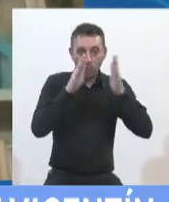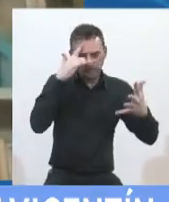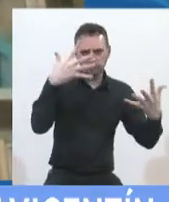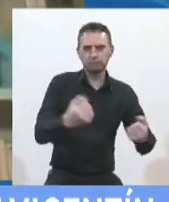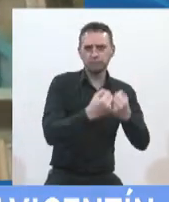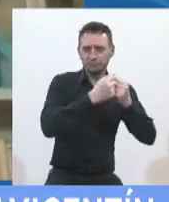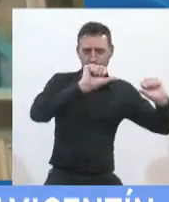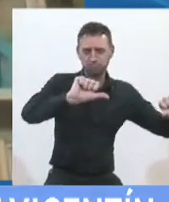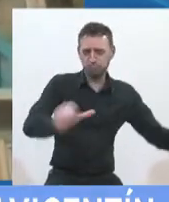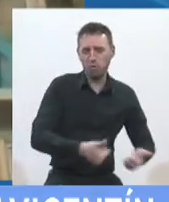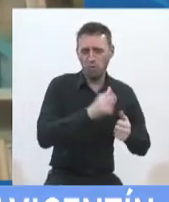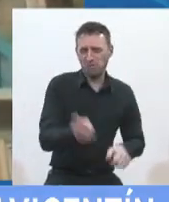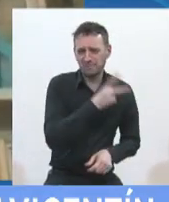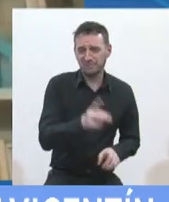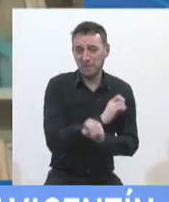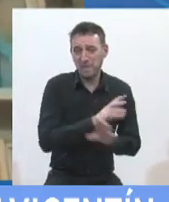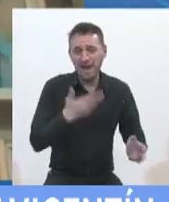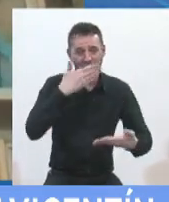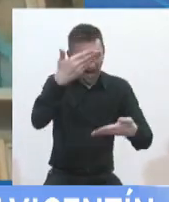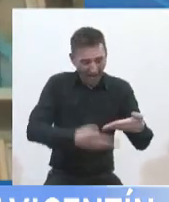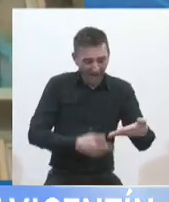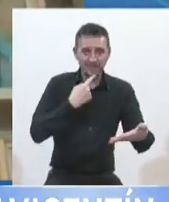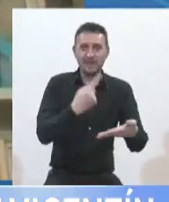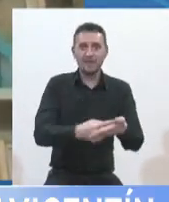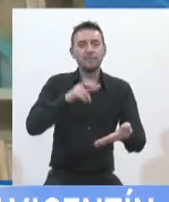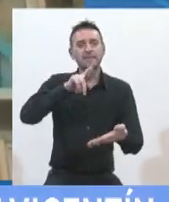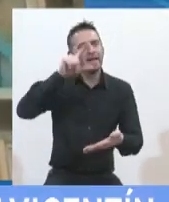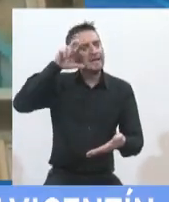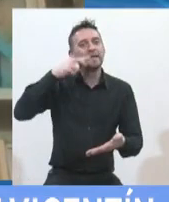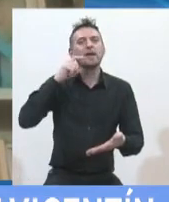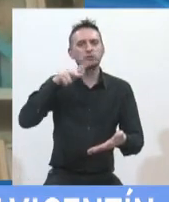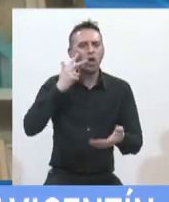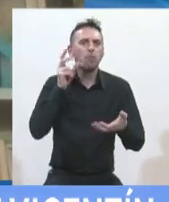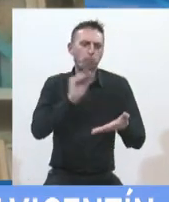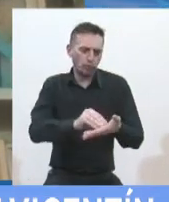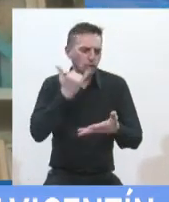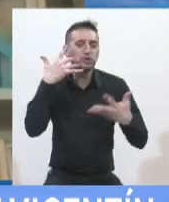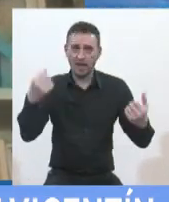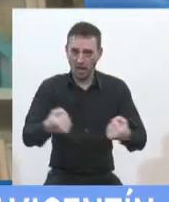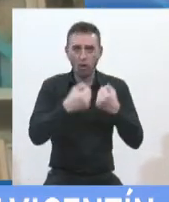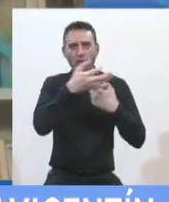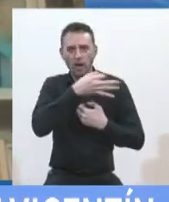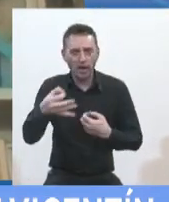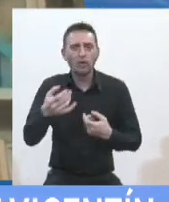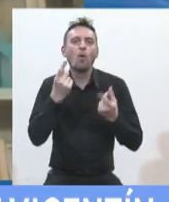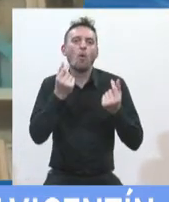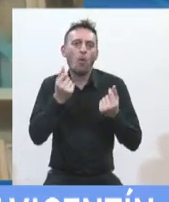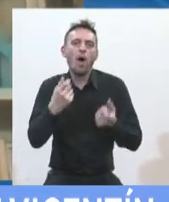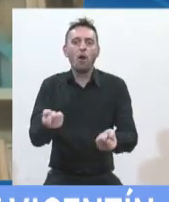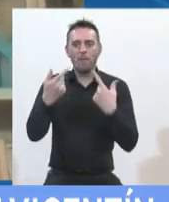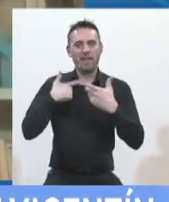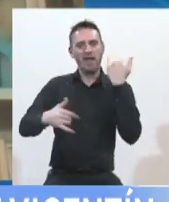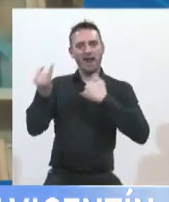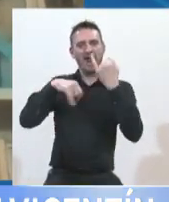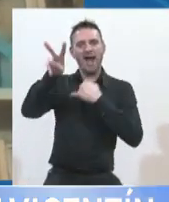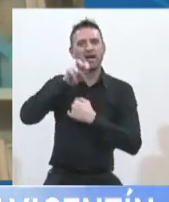acuerdo fue tan malo que brufau en el acta de directorio de repsol dijo que había llegado un acuerdo leo textual que crea valor para nuestros accionistas